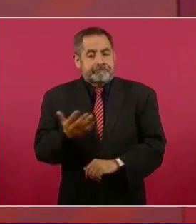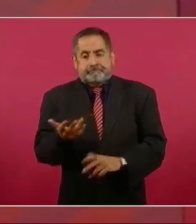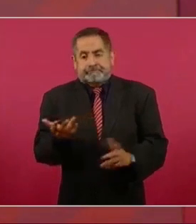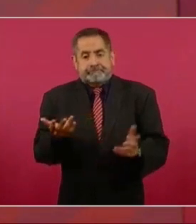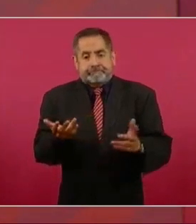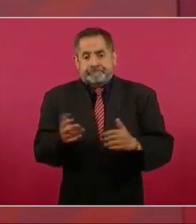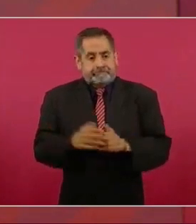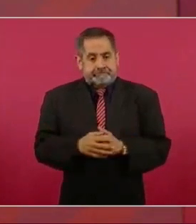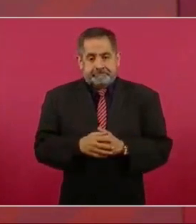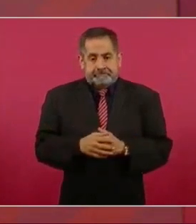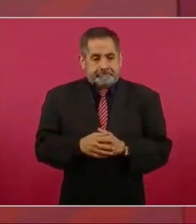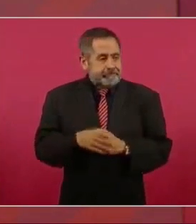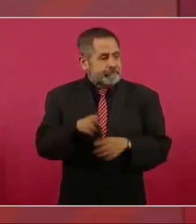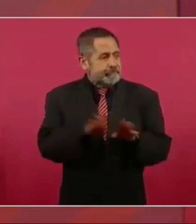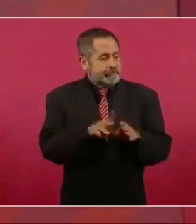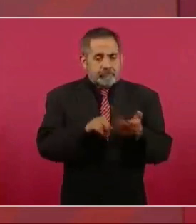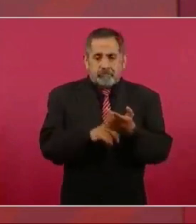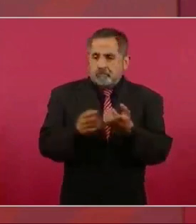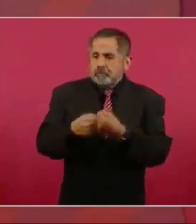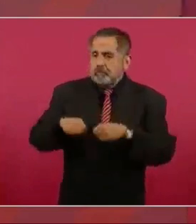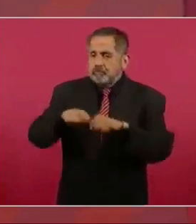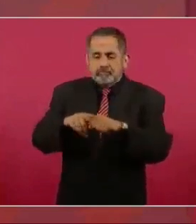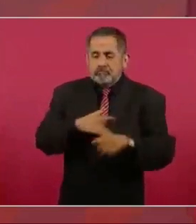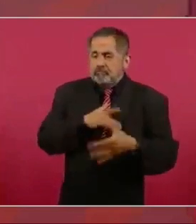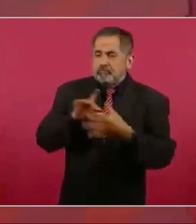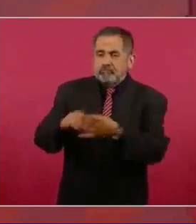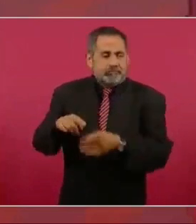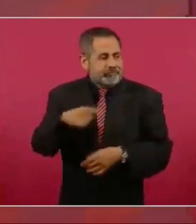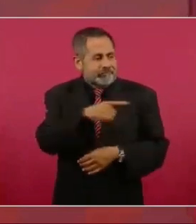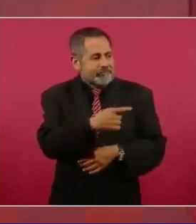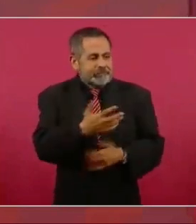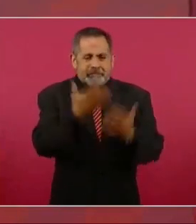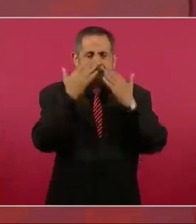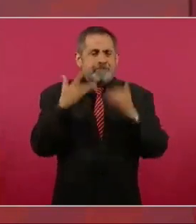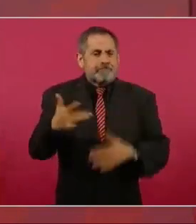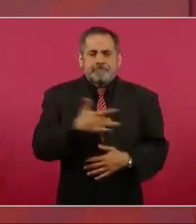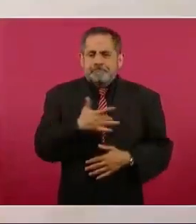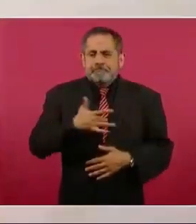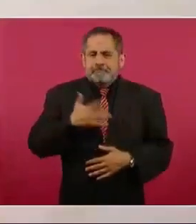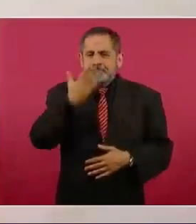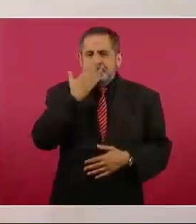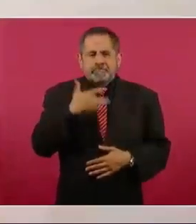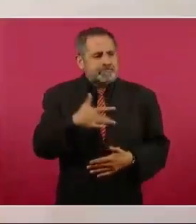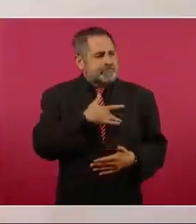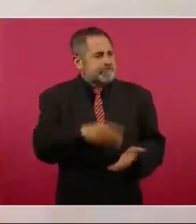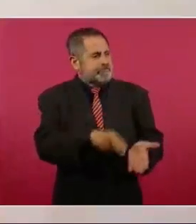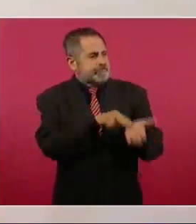y en lo social es de lo más inhumano.